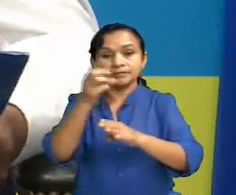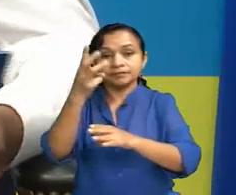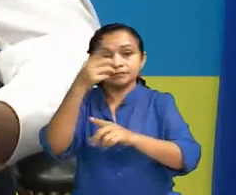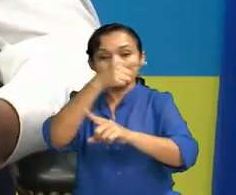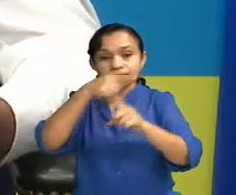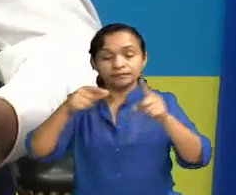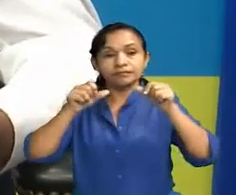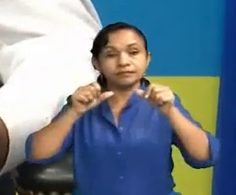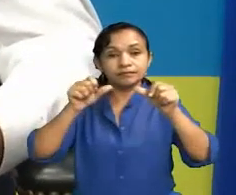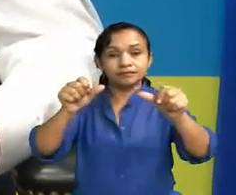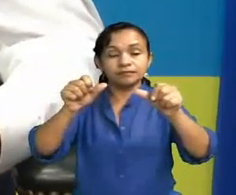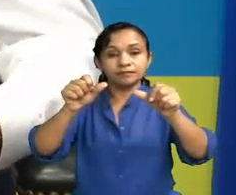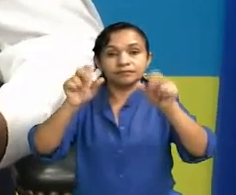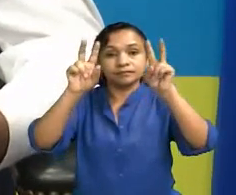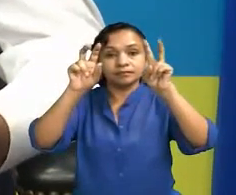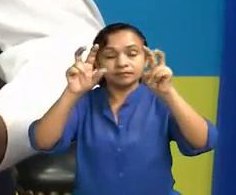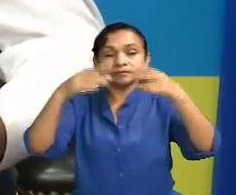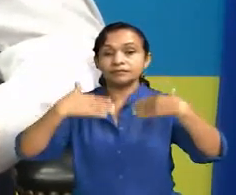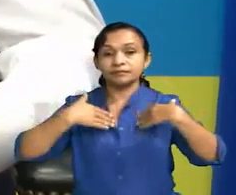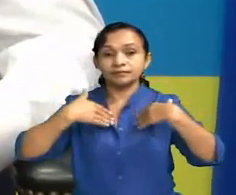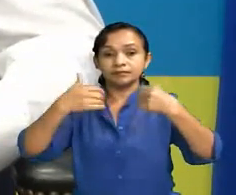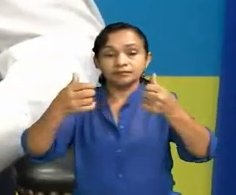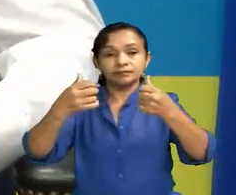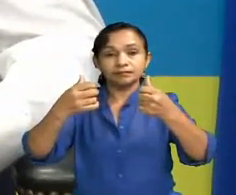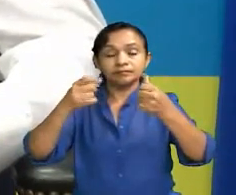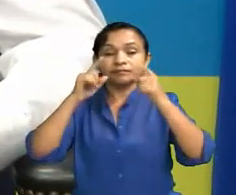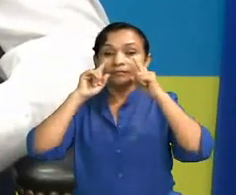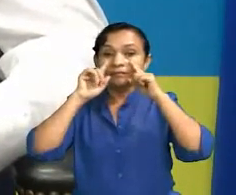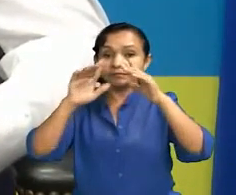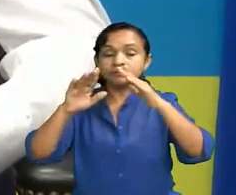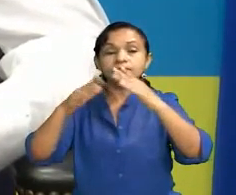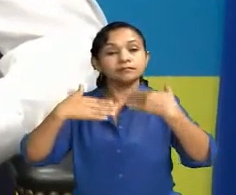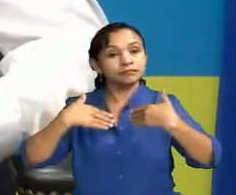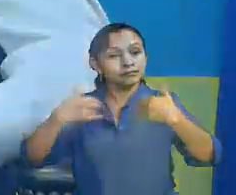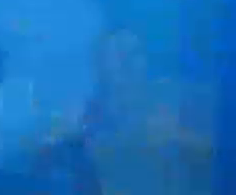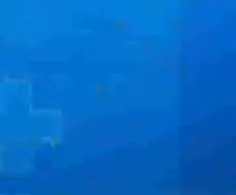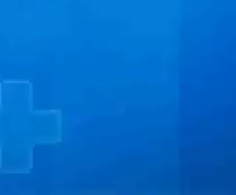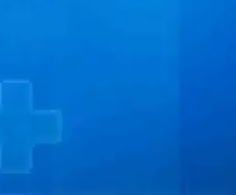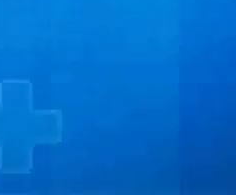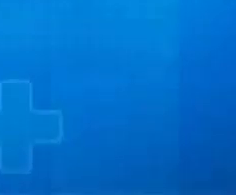3:30 p.m. para seguir conversando sobre temas de salud. Recuerde que prevenir también es salud.